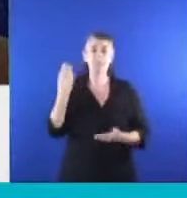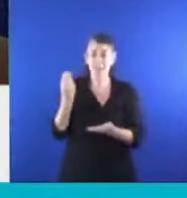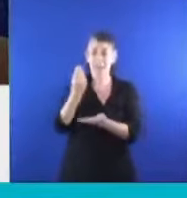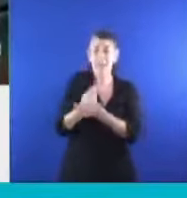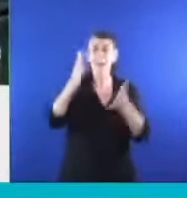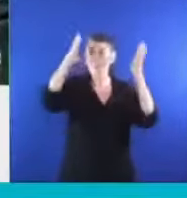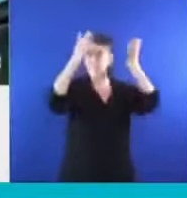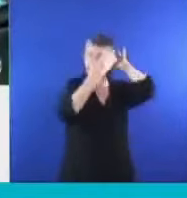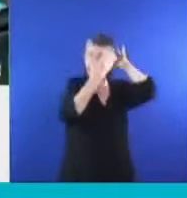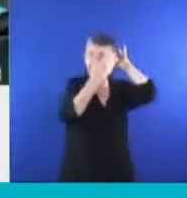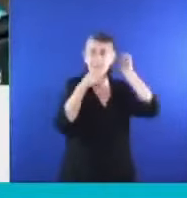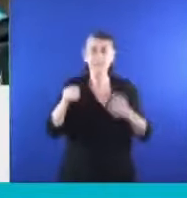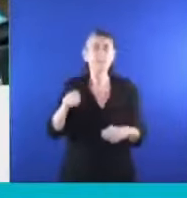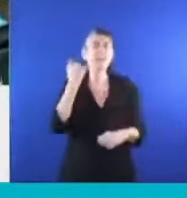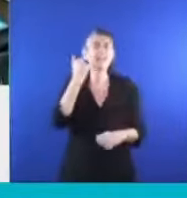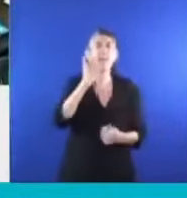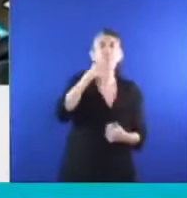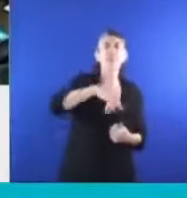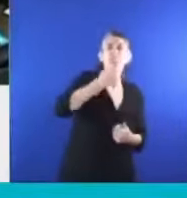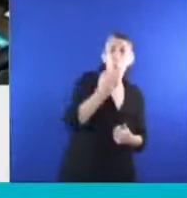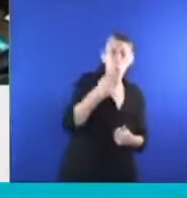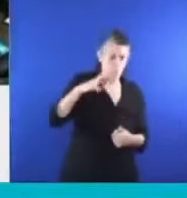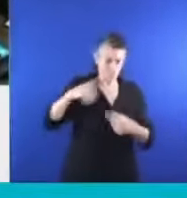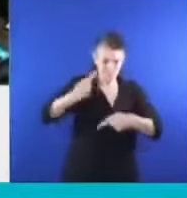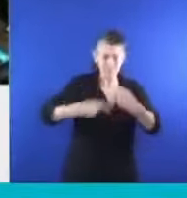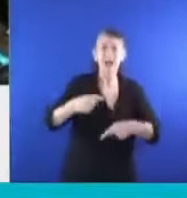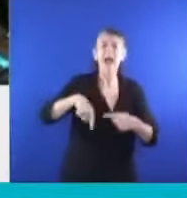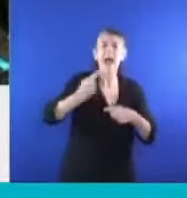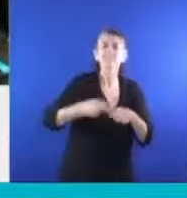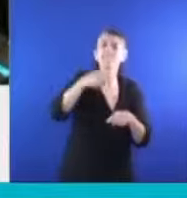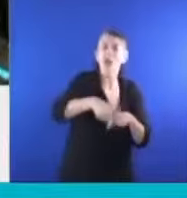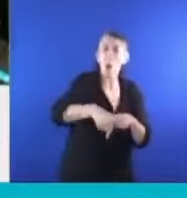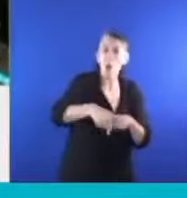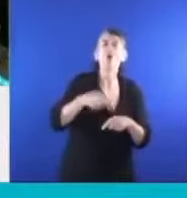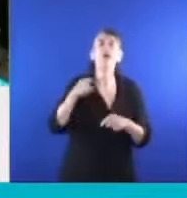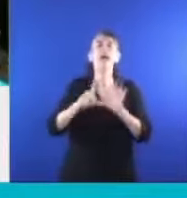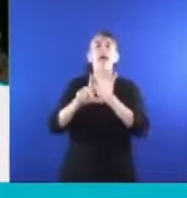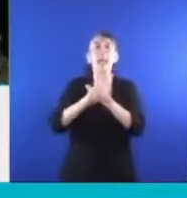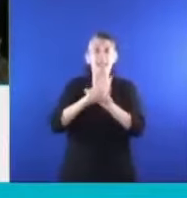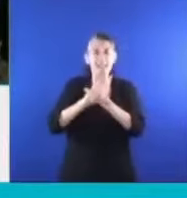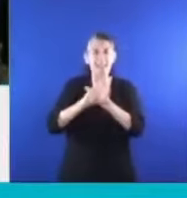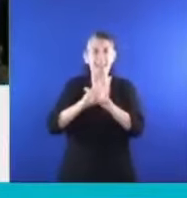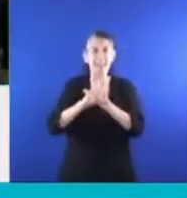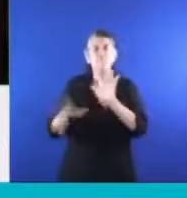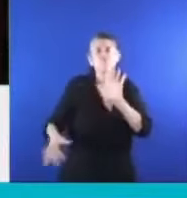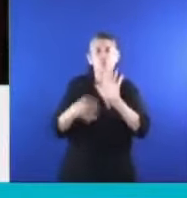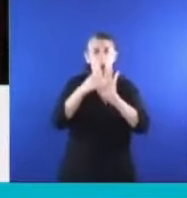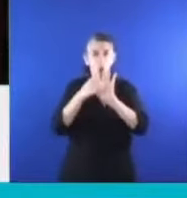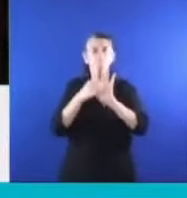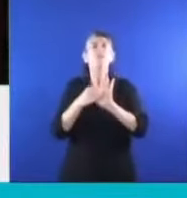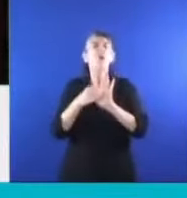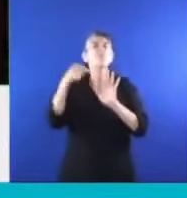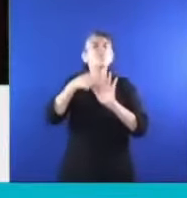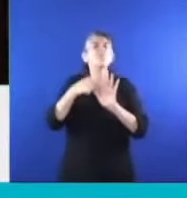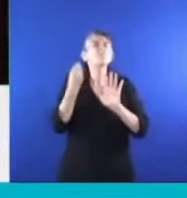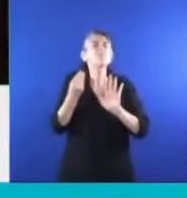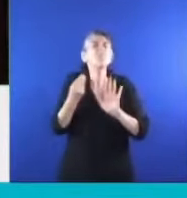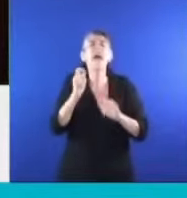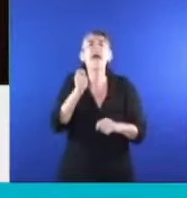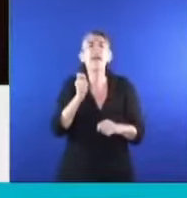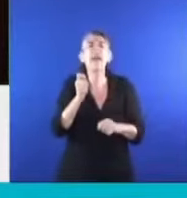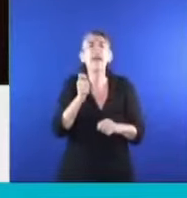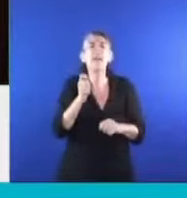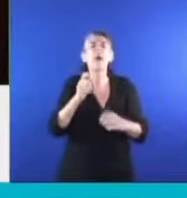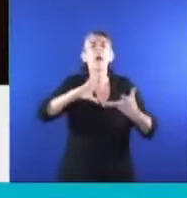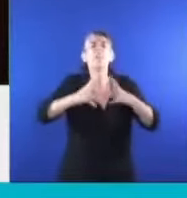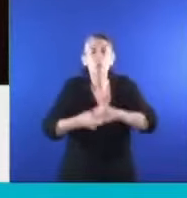las que contiene el ilegal DNU, dañinamente vigente, y las que proponían en la ley ómnibus, dejaron en evidencia que los únicos perjudicados son las pymes,